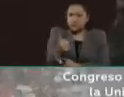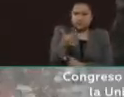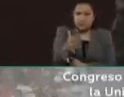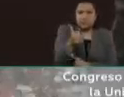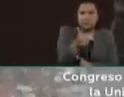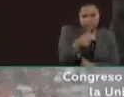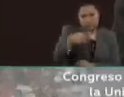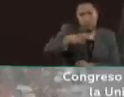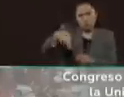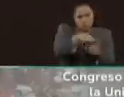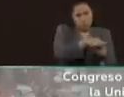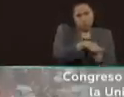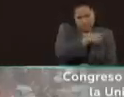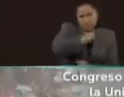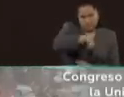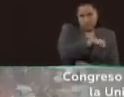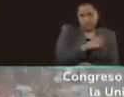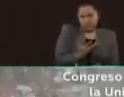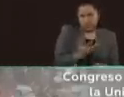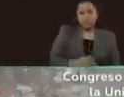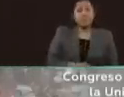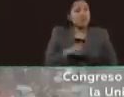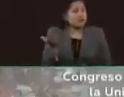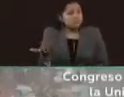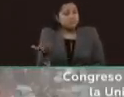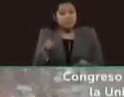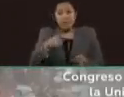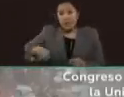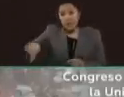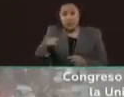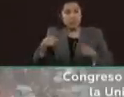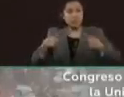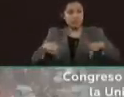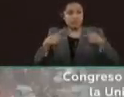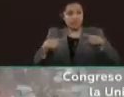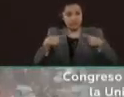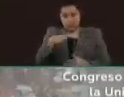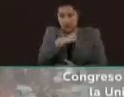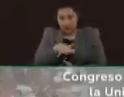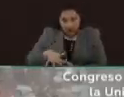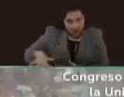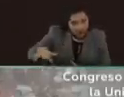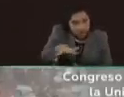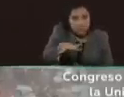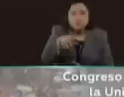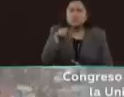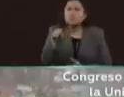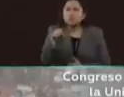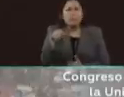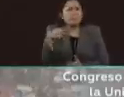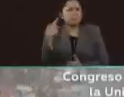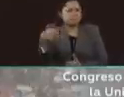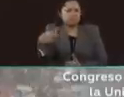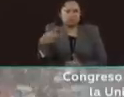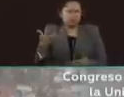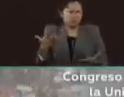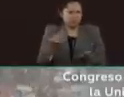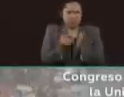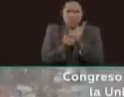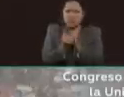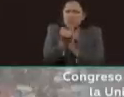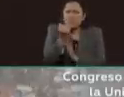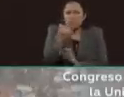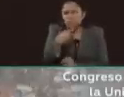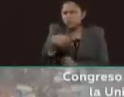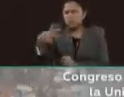Fue inequitativo que la voluntad popular redujera a su real expresión a quienes se